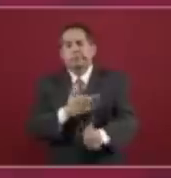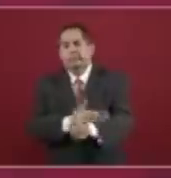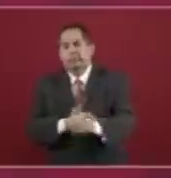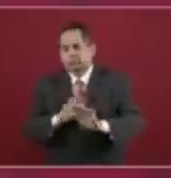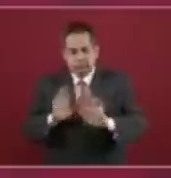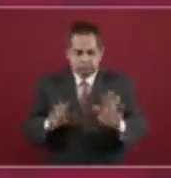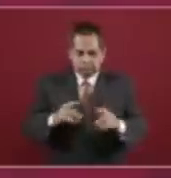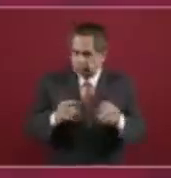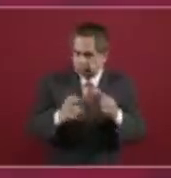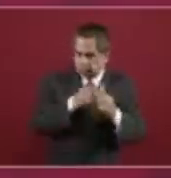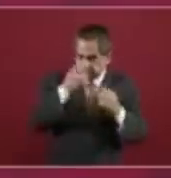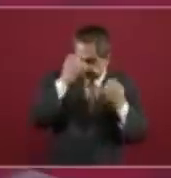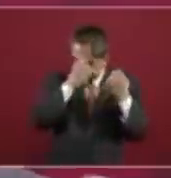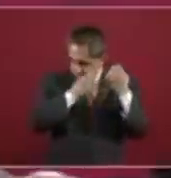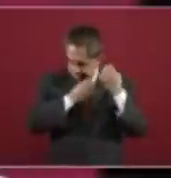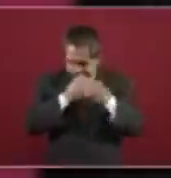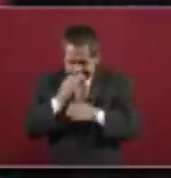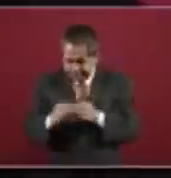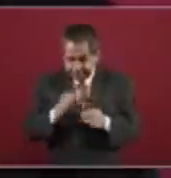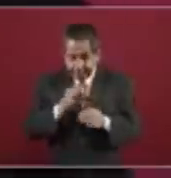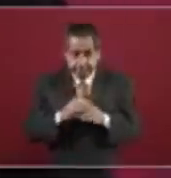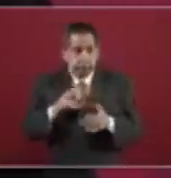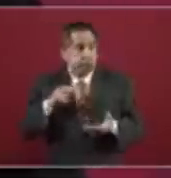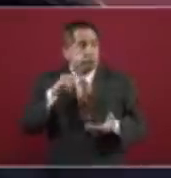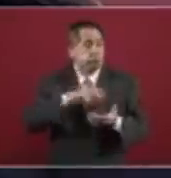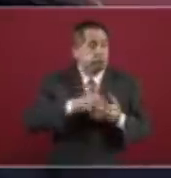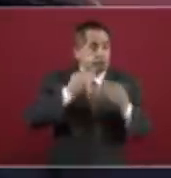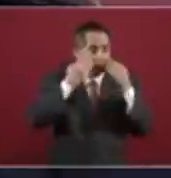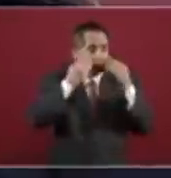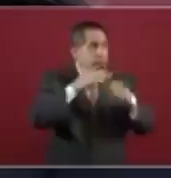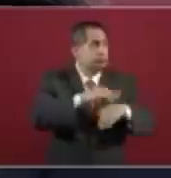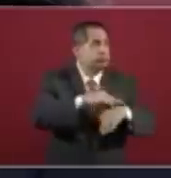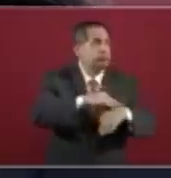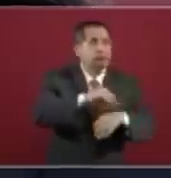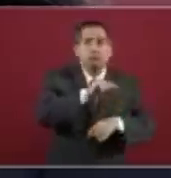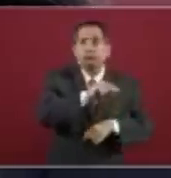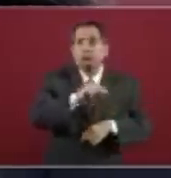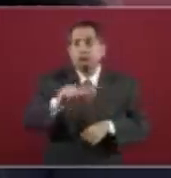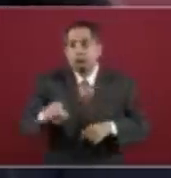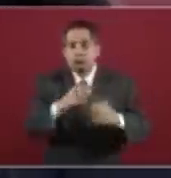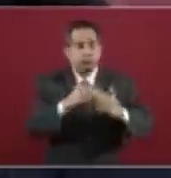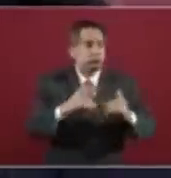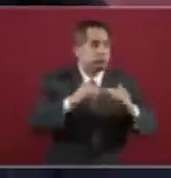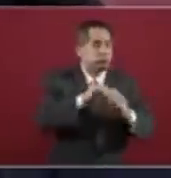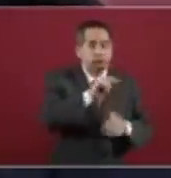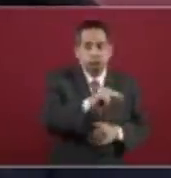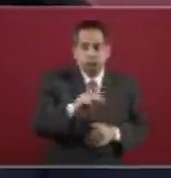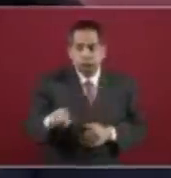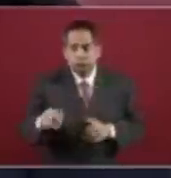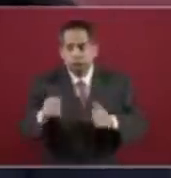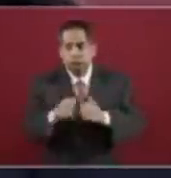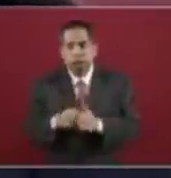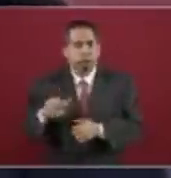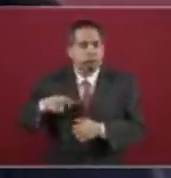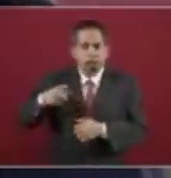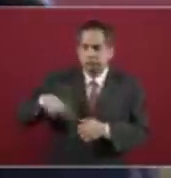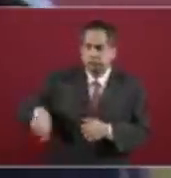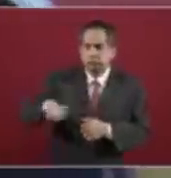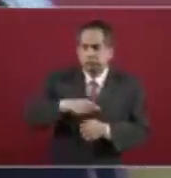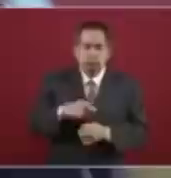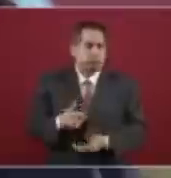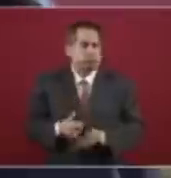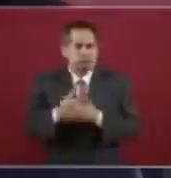una validación física en las viviendas a través de los servidores de la Nación, a